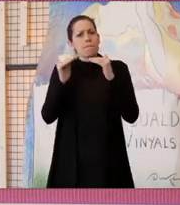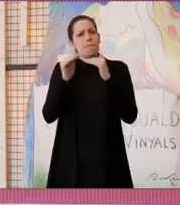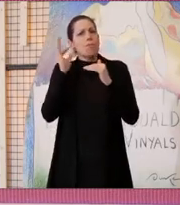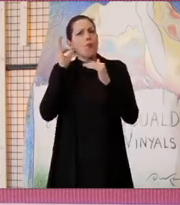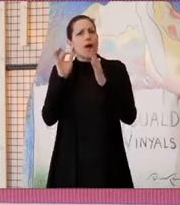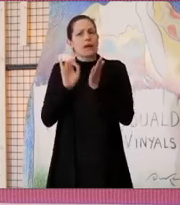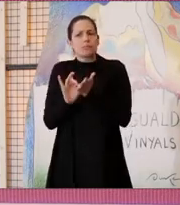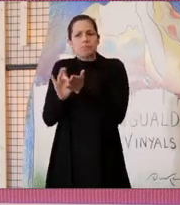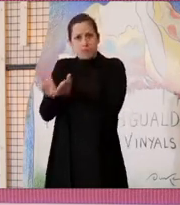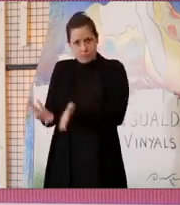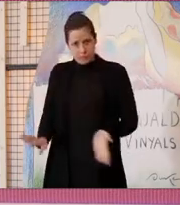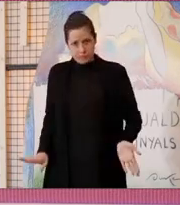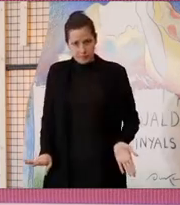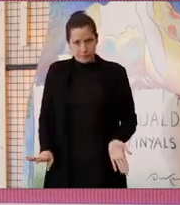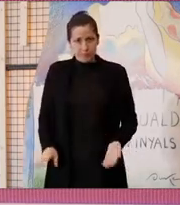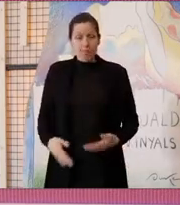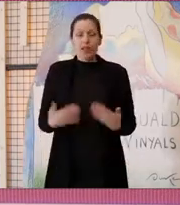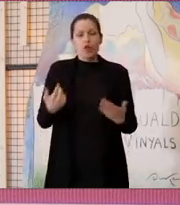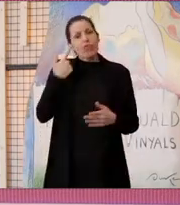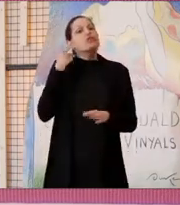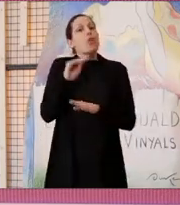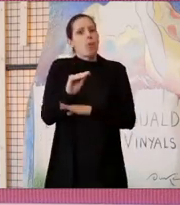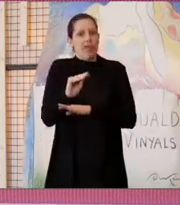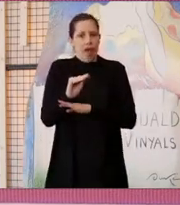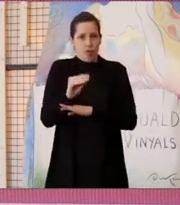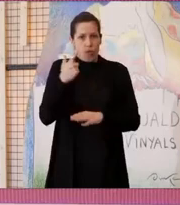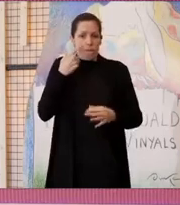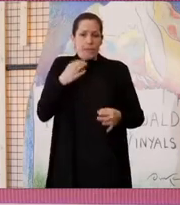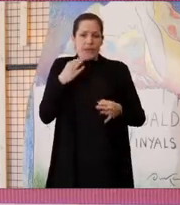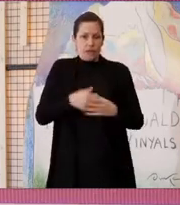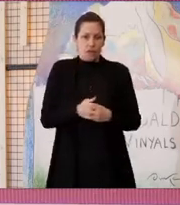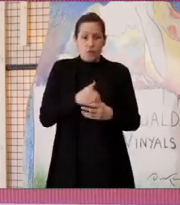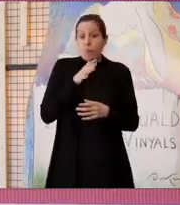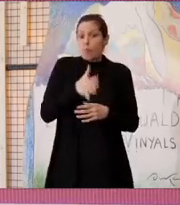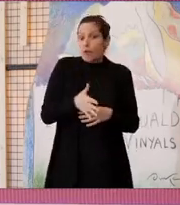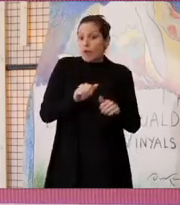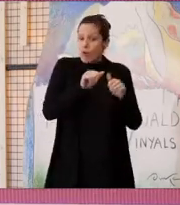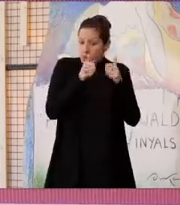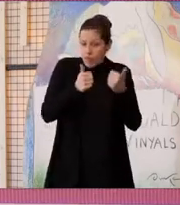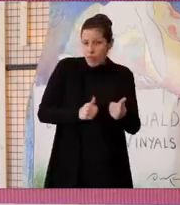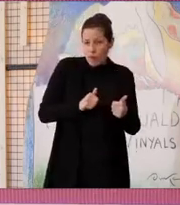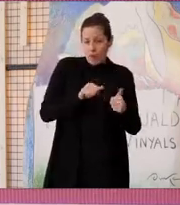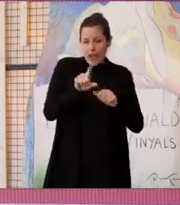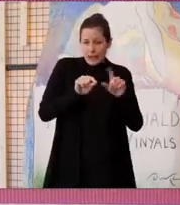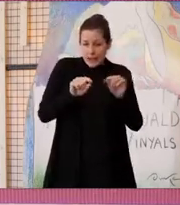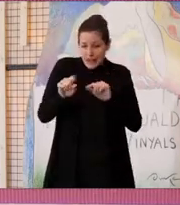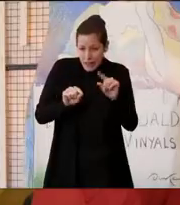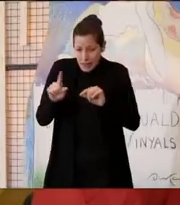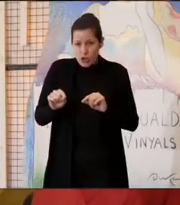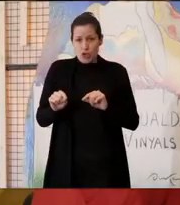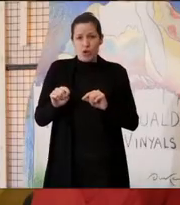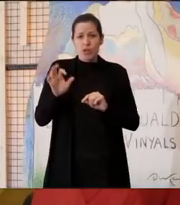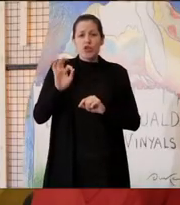porque si a esos instrumentos de toma de decisiones y de participación política no seguimos trabajando lo